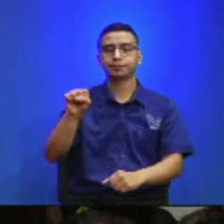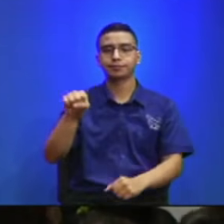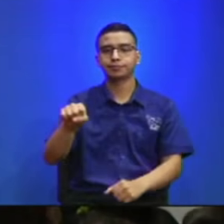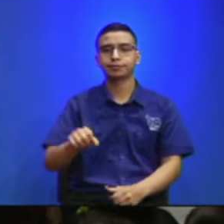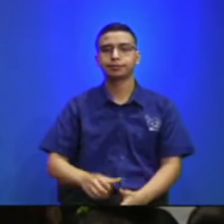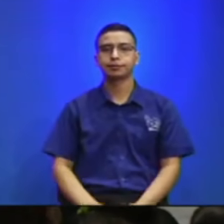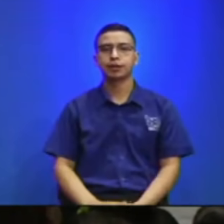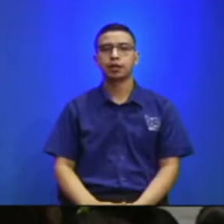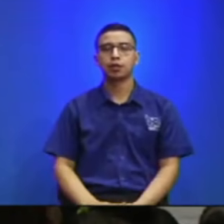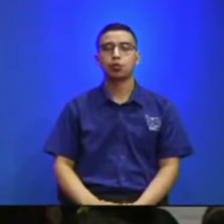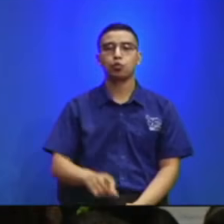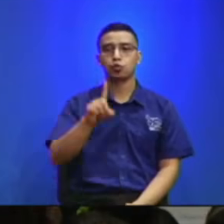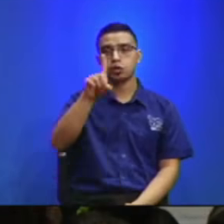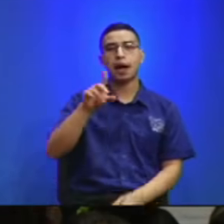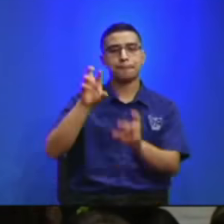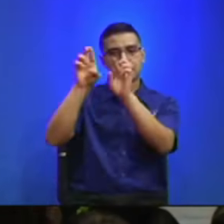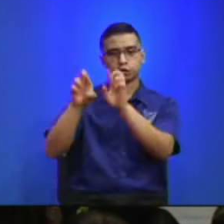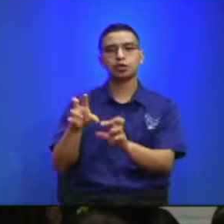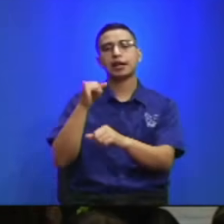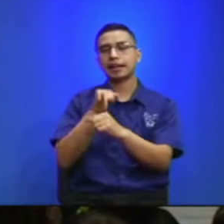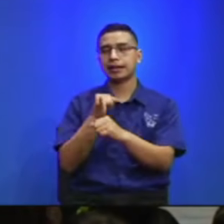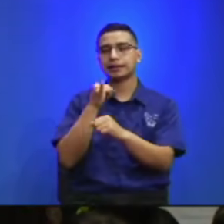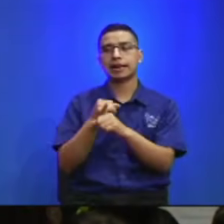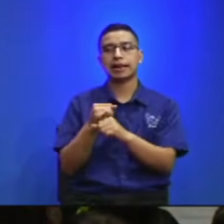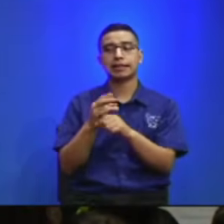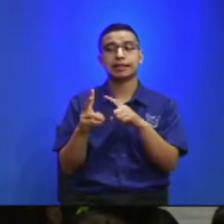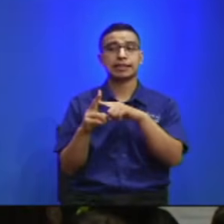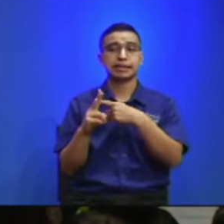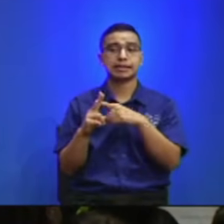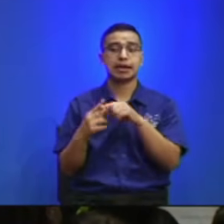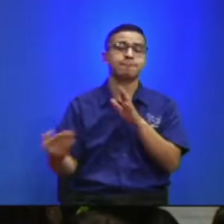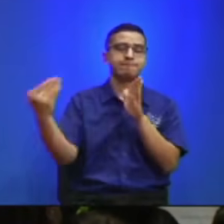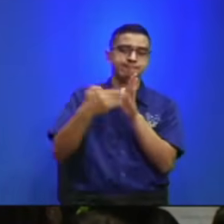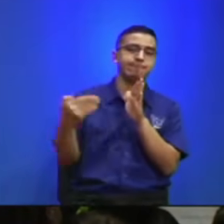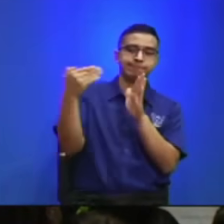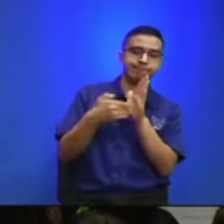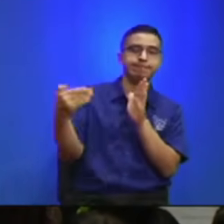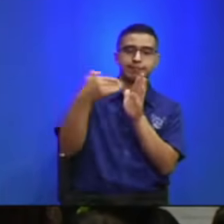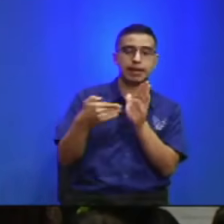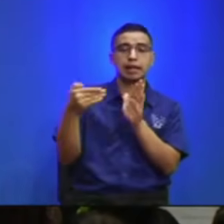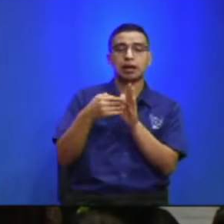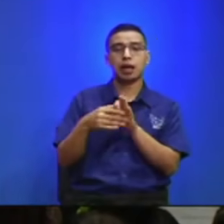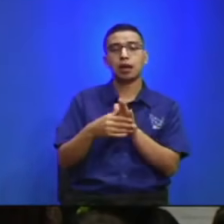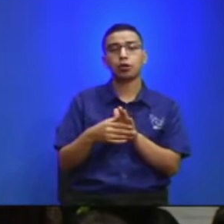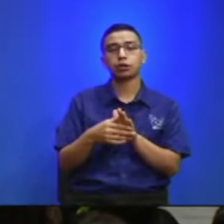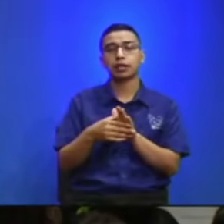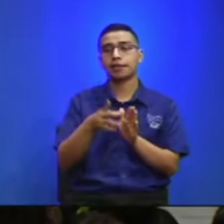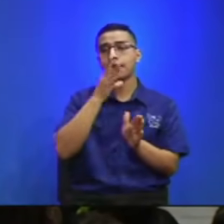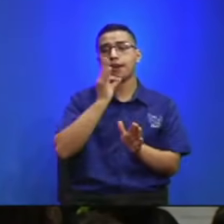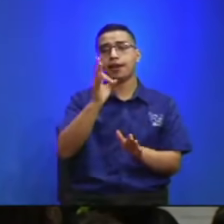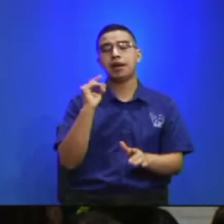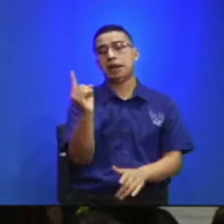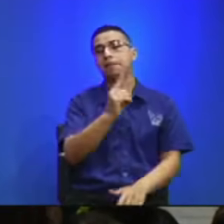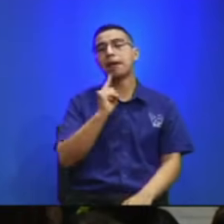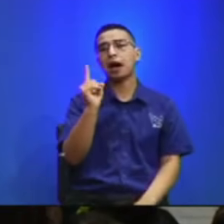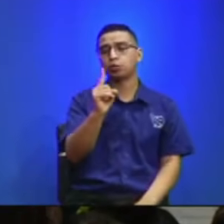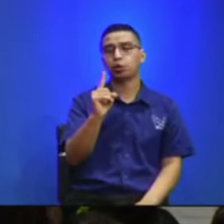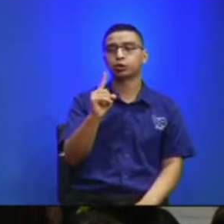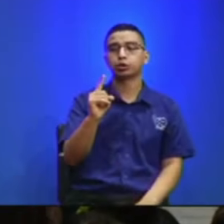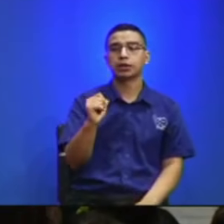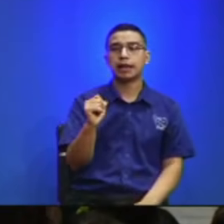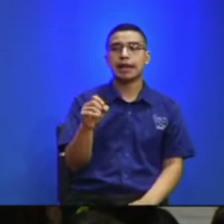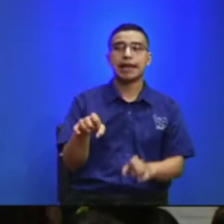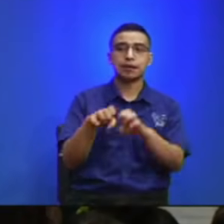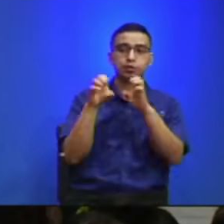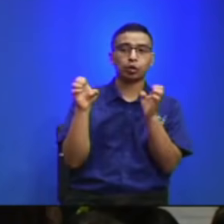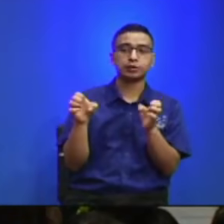iglesia empieza a fastidiar dentro de la iglesia pero haciéndose pasar por iglesia de alguna manera una forma de defensa del organismo